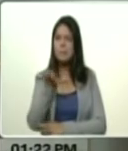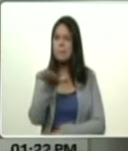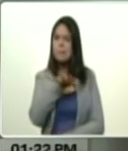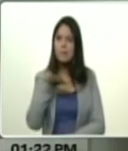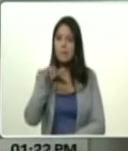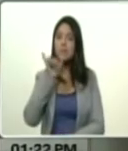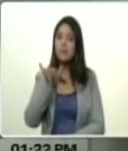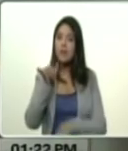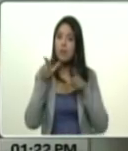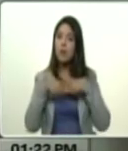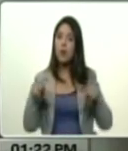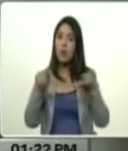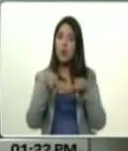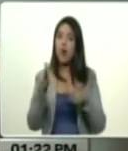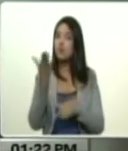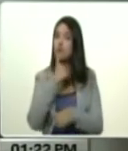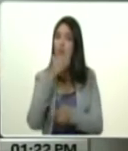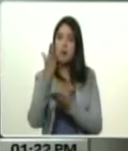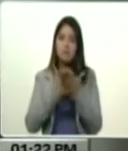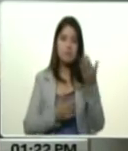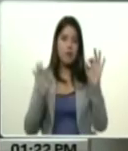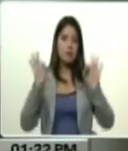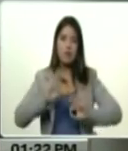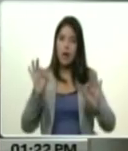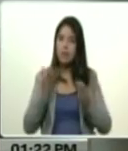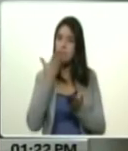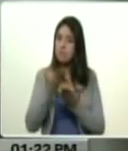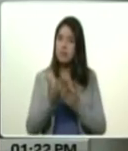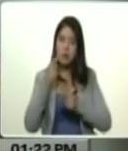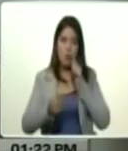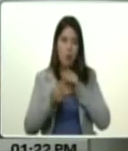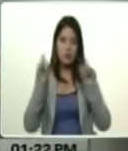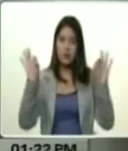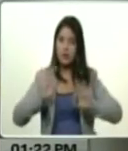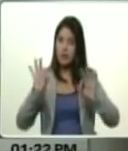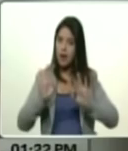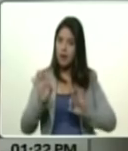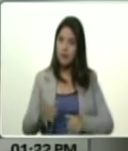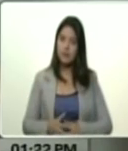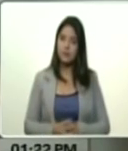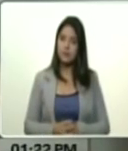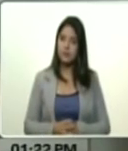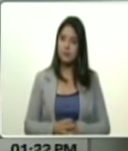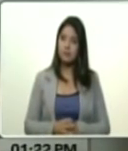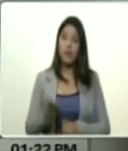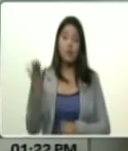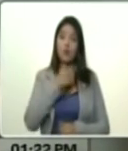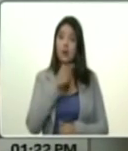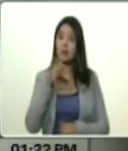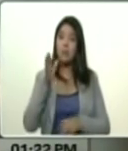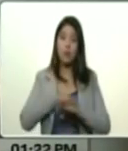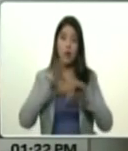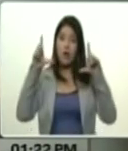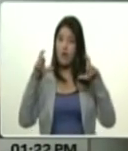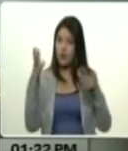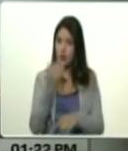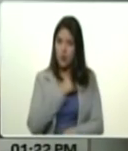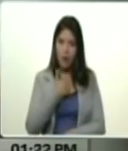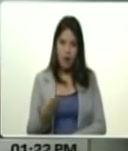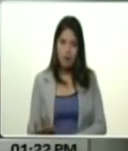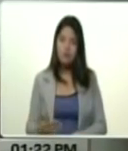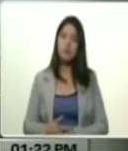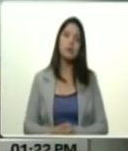localidad, no presenta registros ni solicitudes. Sin identificar, por no tener registros fotográficos, tenemos